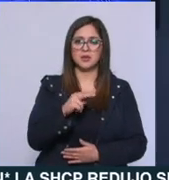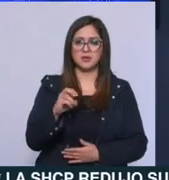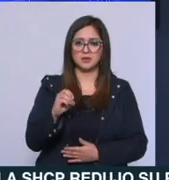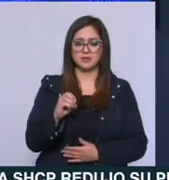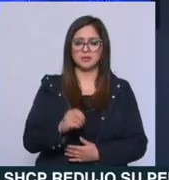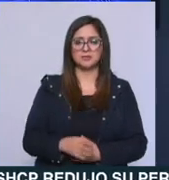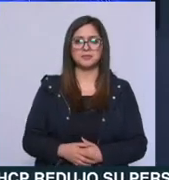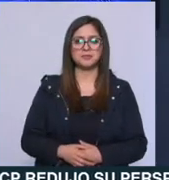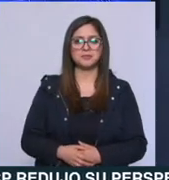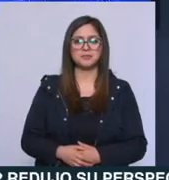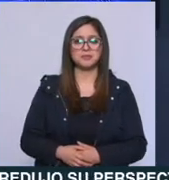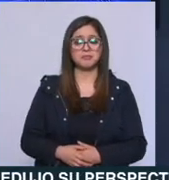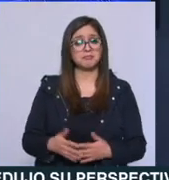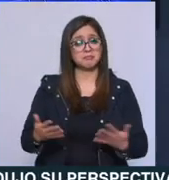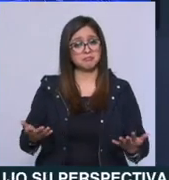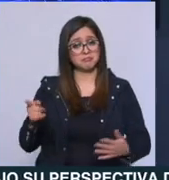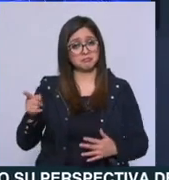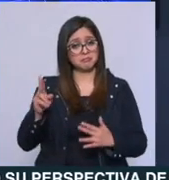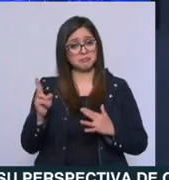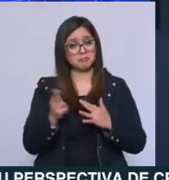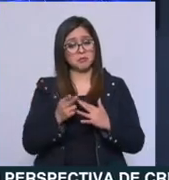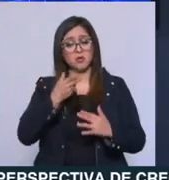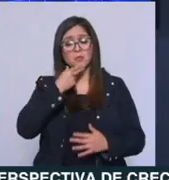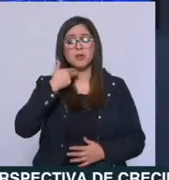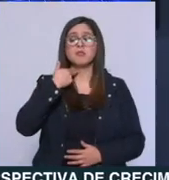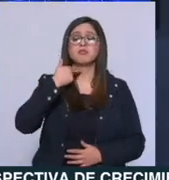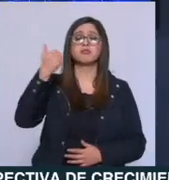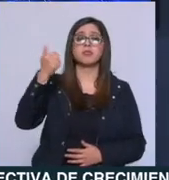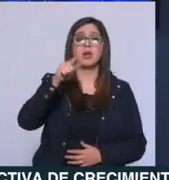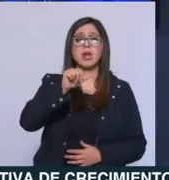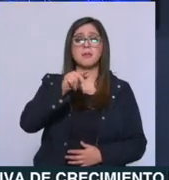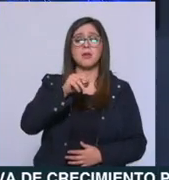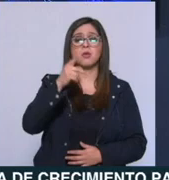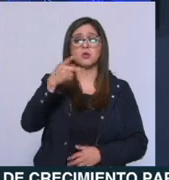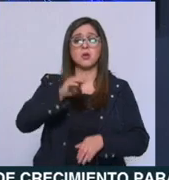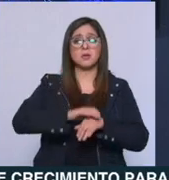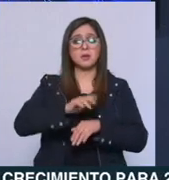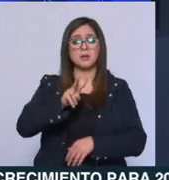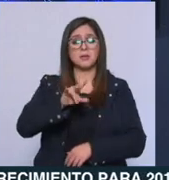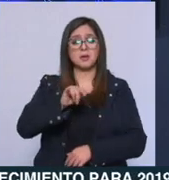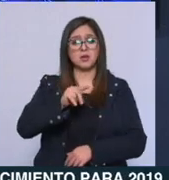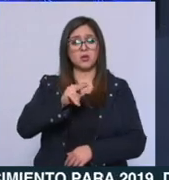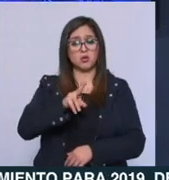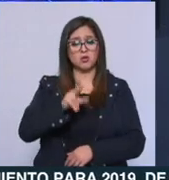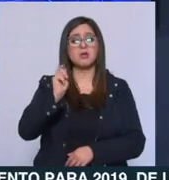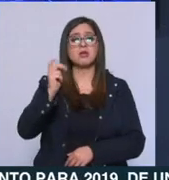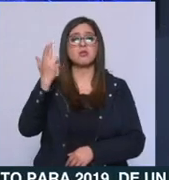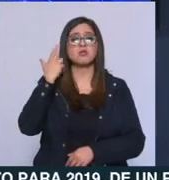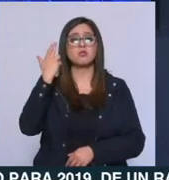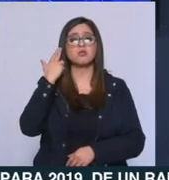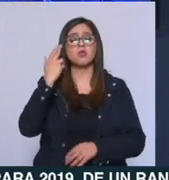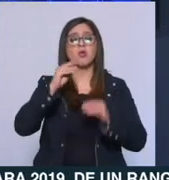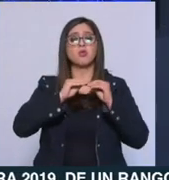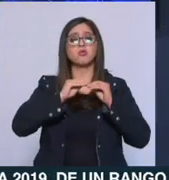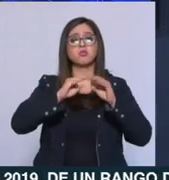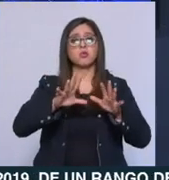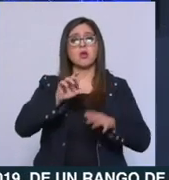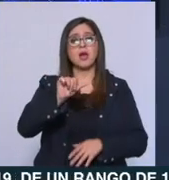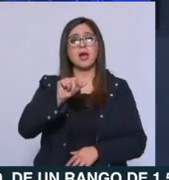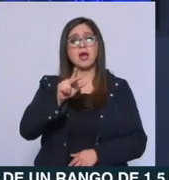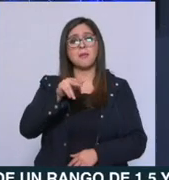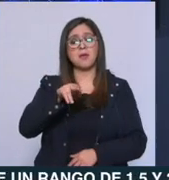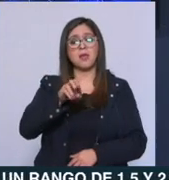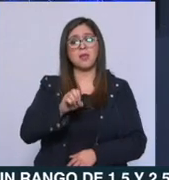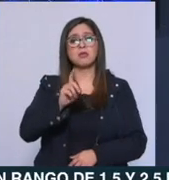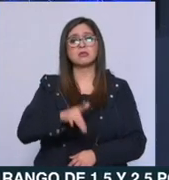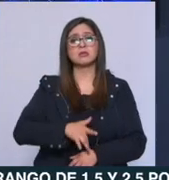Luego del presunto suicidio del músico Armando Vega Gil, su amigo, el productor Víctor Salcido, reveló un audio en el que se escucha a Armando Vega